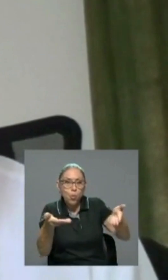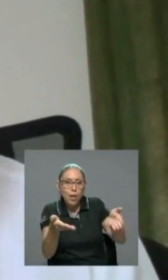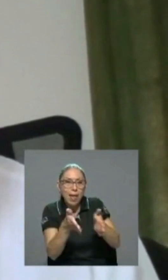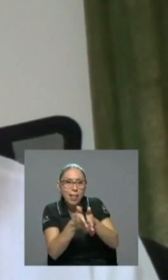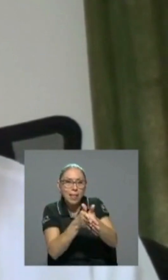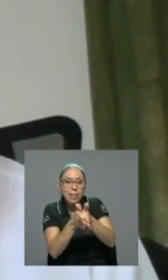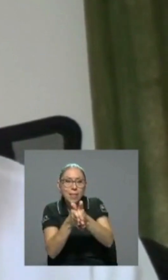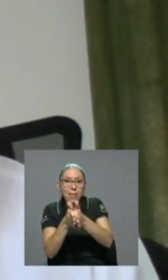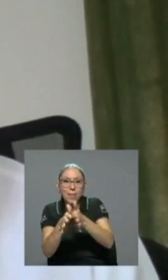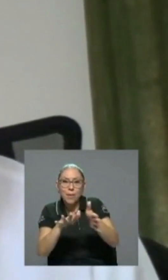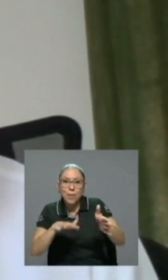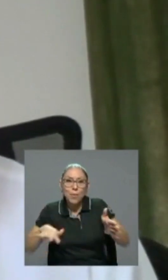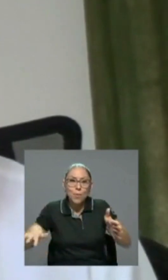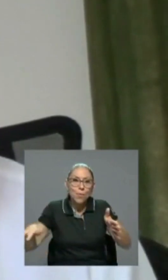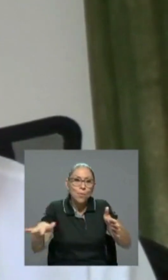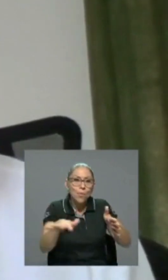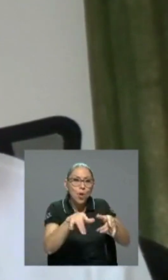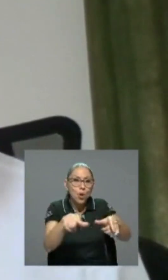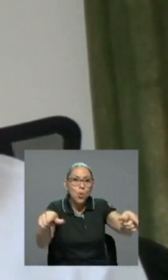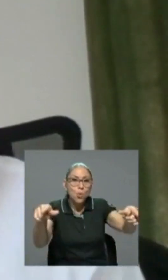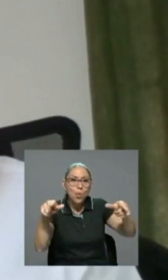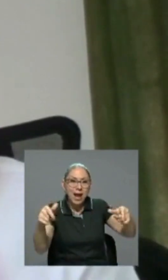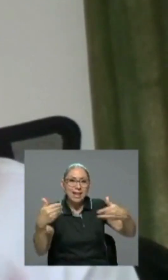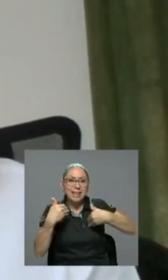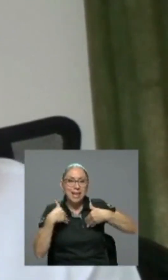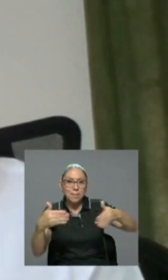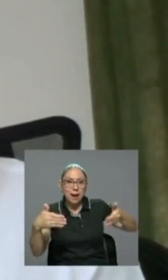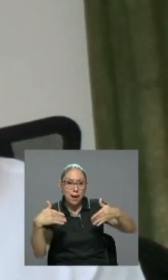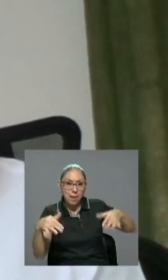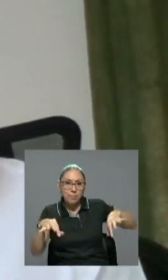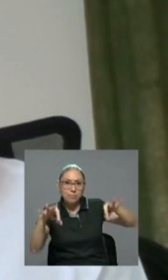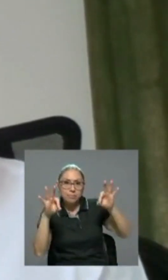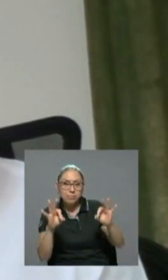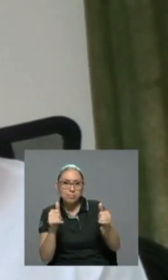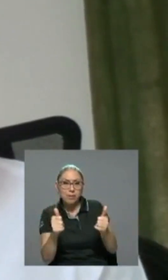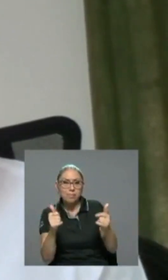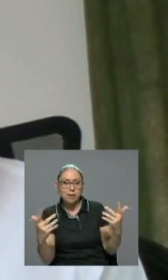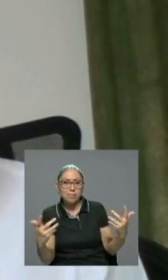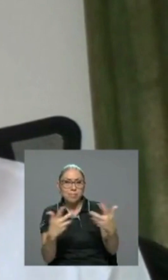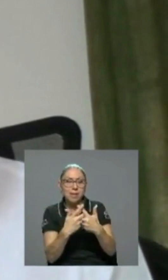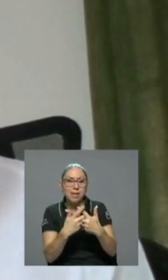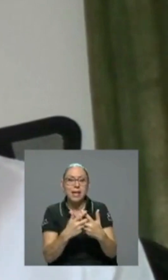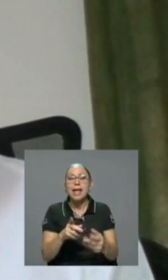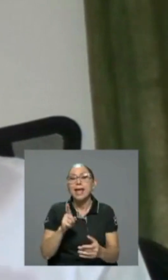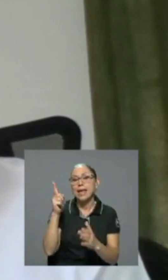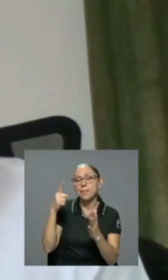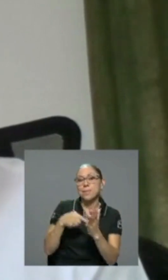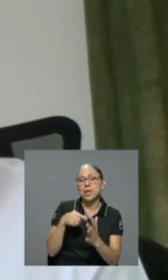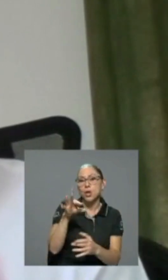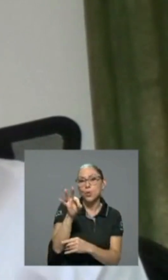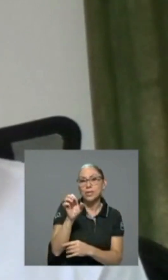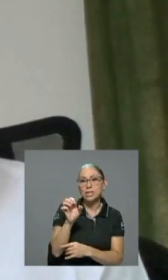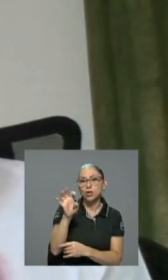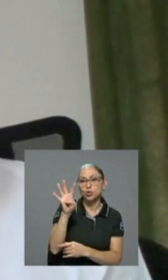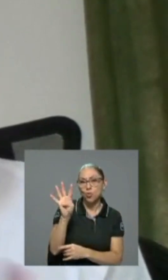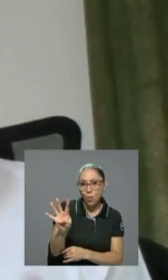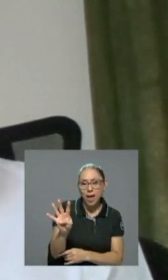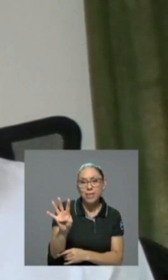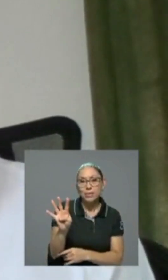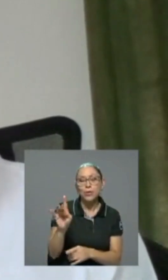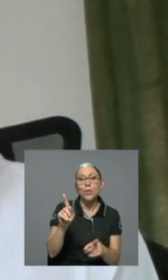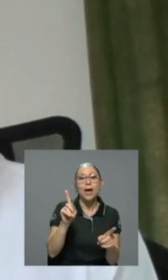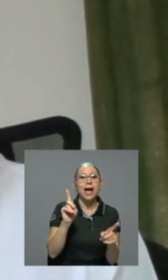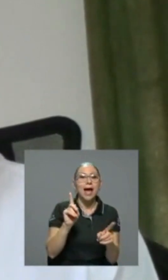la posición geográfica de Panamá. Entonces, realmente en 1904 hay toda una serie